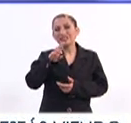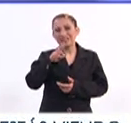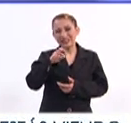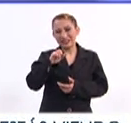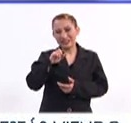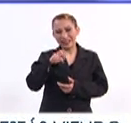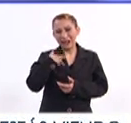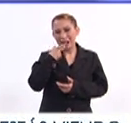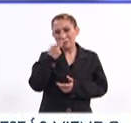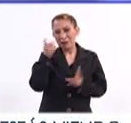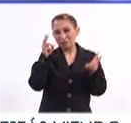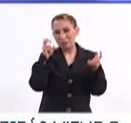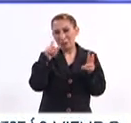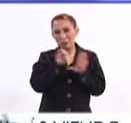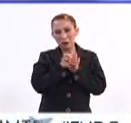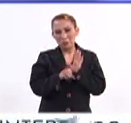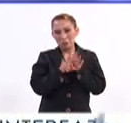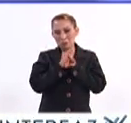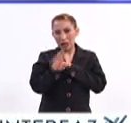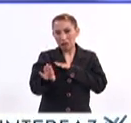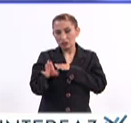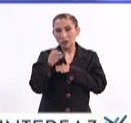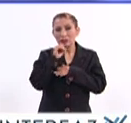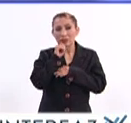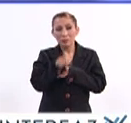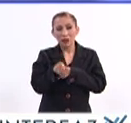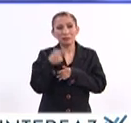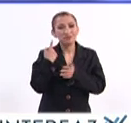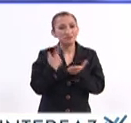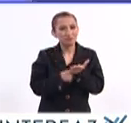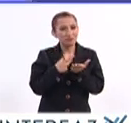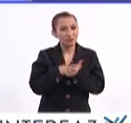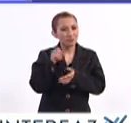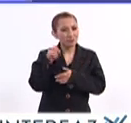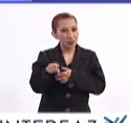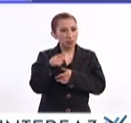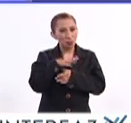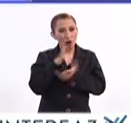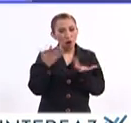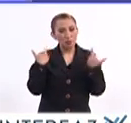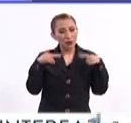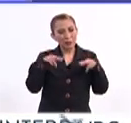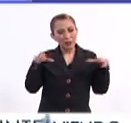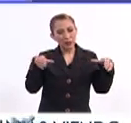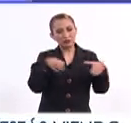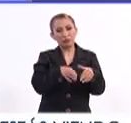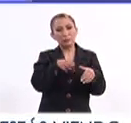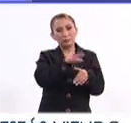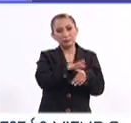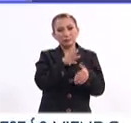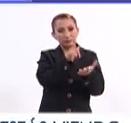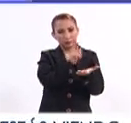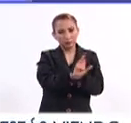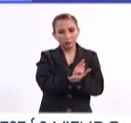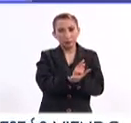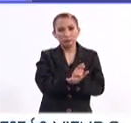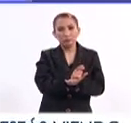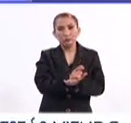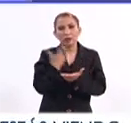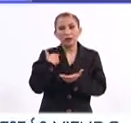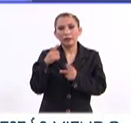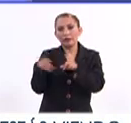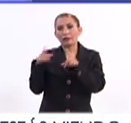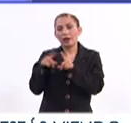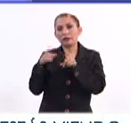algunos de estos temas como es la migración y por supuesto que dentro de nuestra representación legal y en